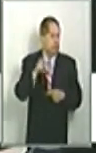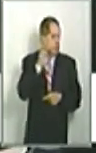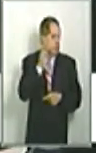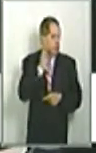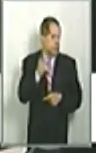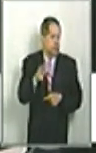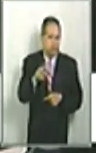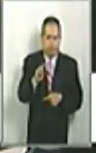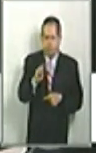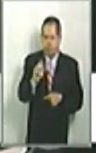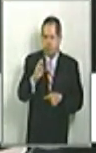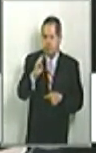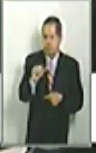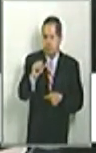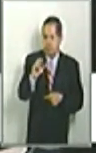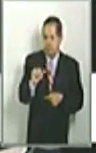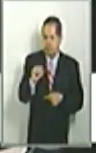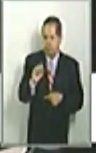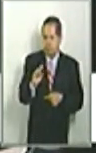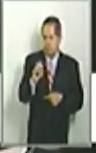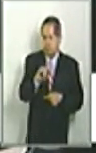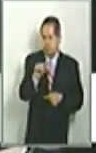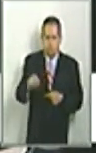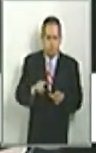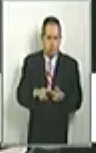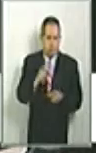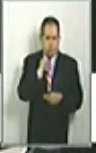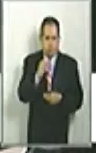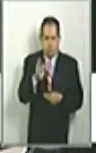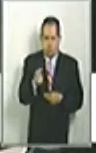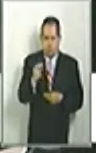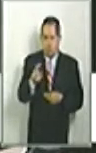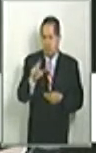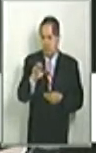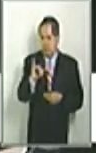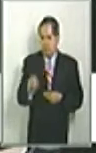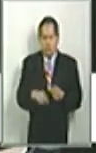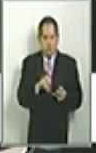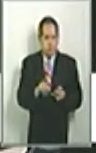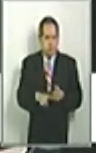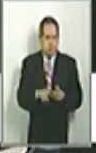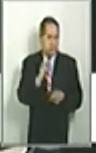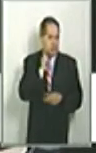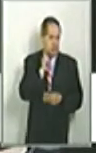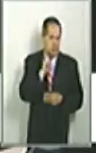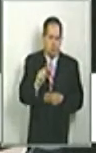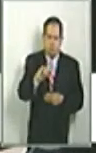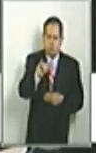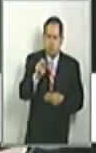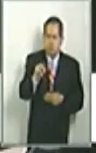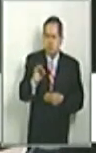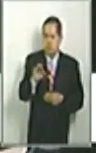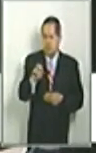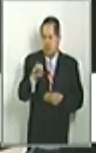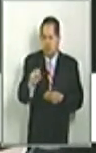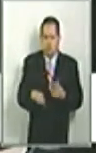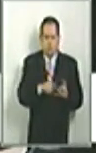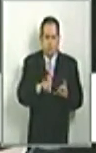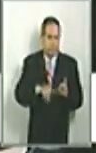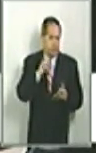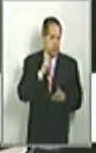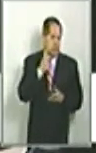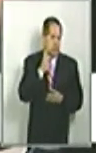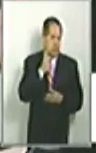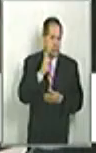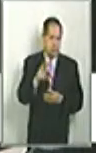diputada Bárbara Botello, por el senador Héctor Larios, por el senador Juan Flores y por la